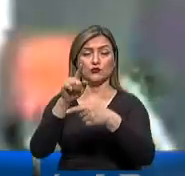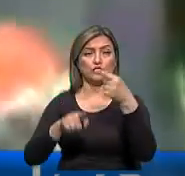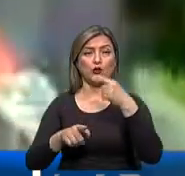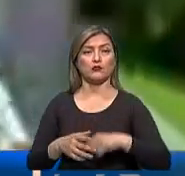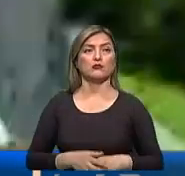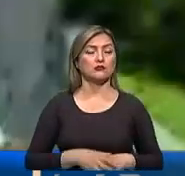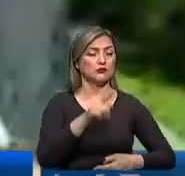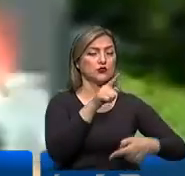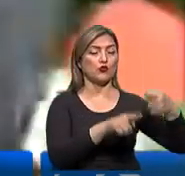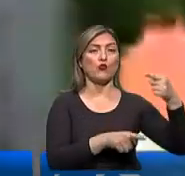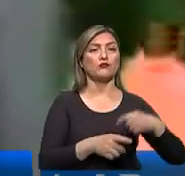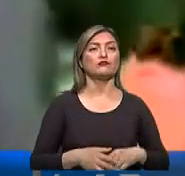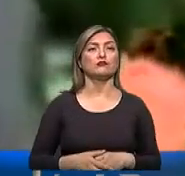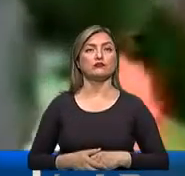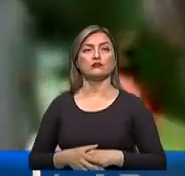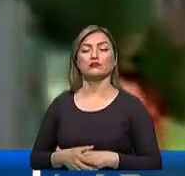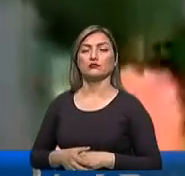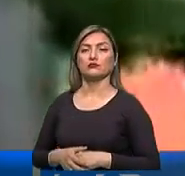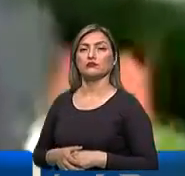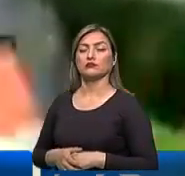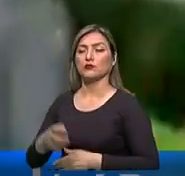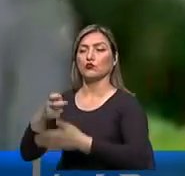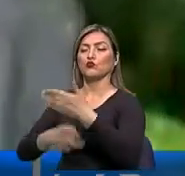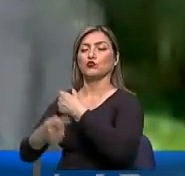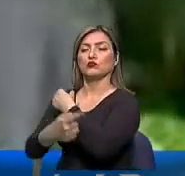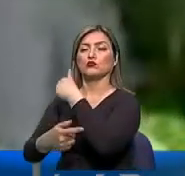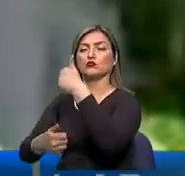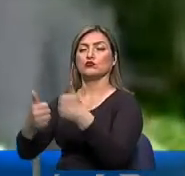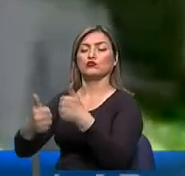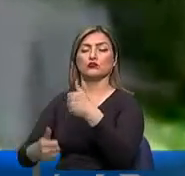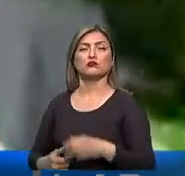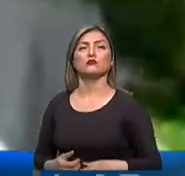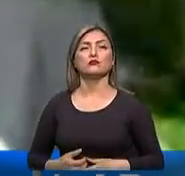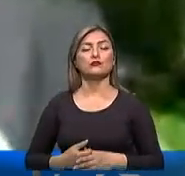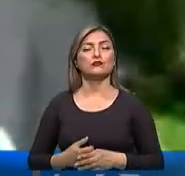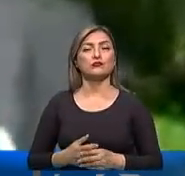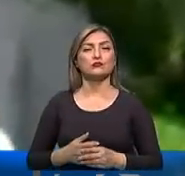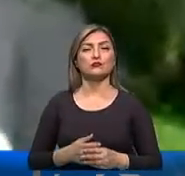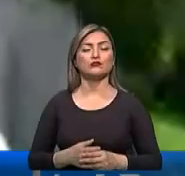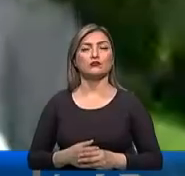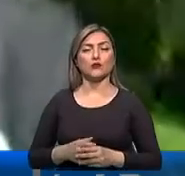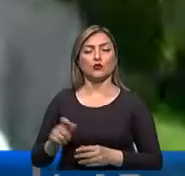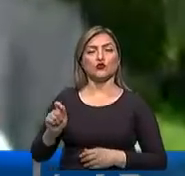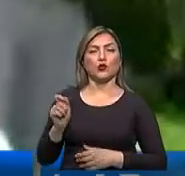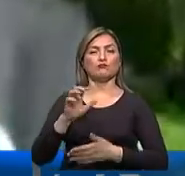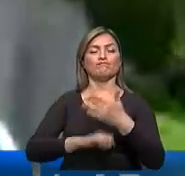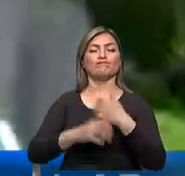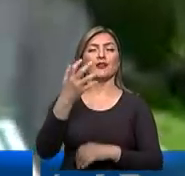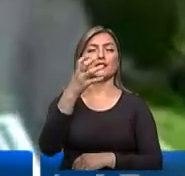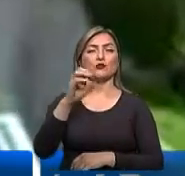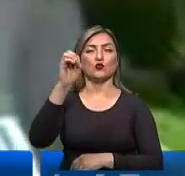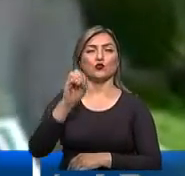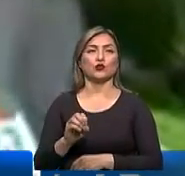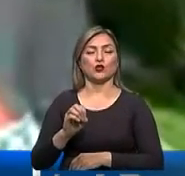transitar. ¿Qué va a pasar? ¿Qué sanciones hay? Las sanciones que están previstas es el 15%, el 25%